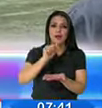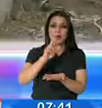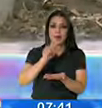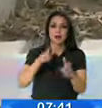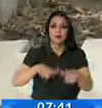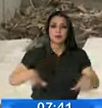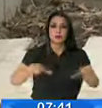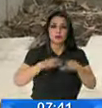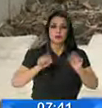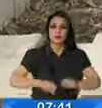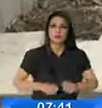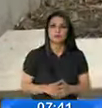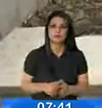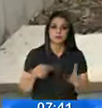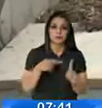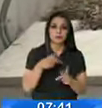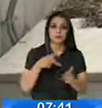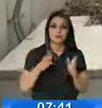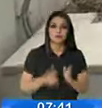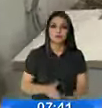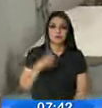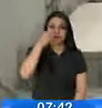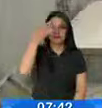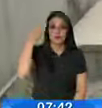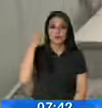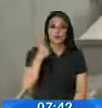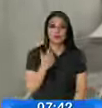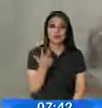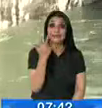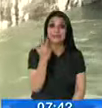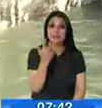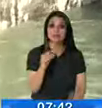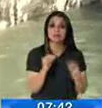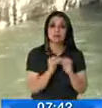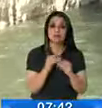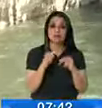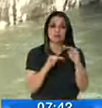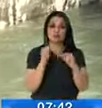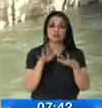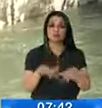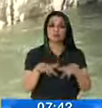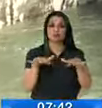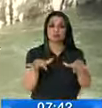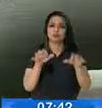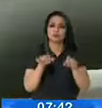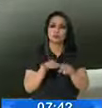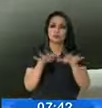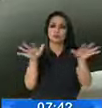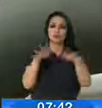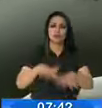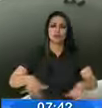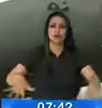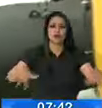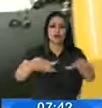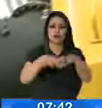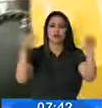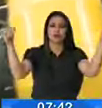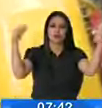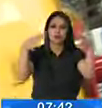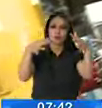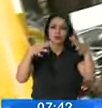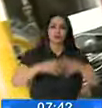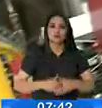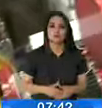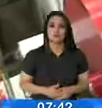sector. Según Baroja, se tiene previsto construir 3 hidroeléctricas más en el noroccidente para que pueda abastecer de energía a todos